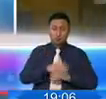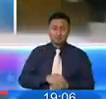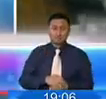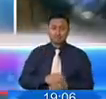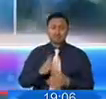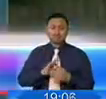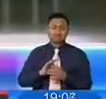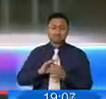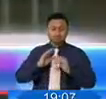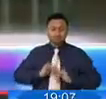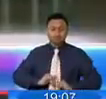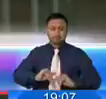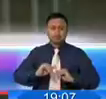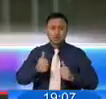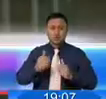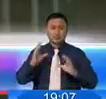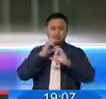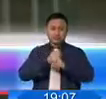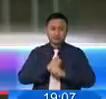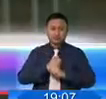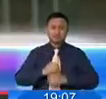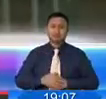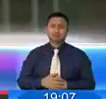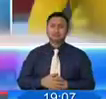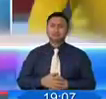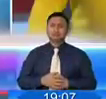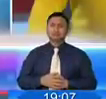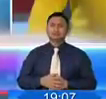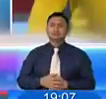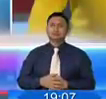contigo, María Fernanda. Que tengan una buena noche.